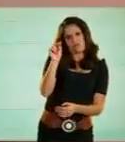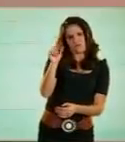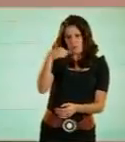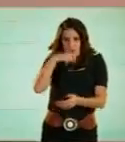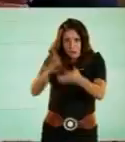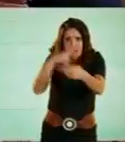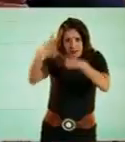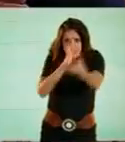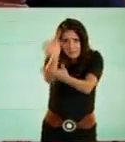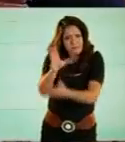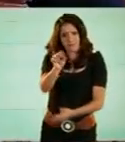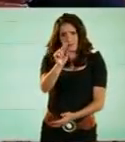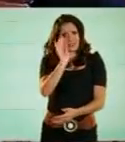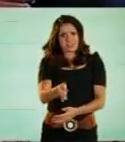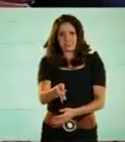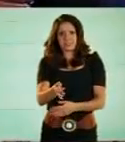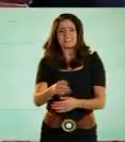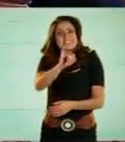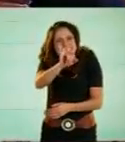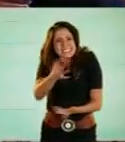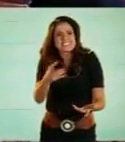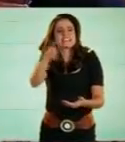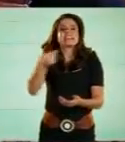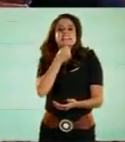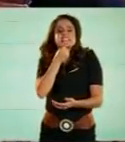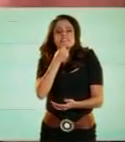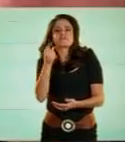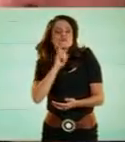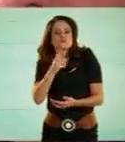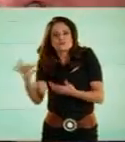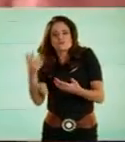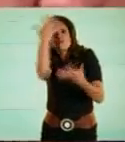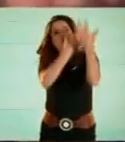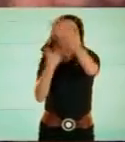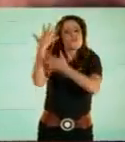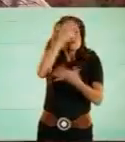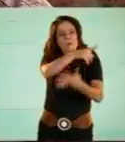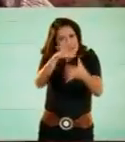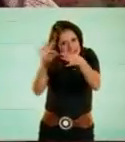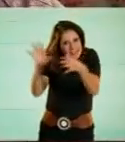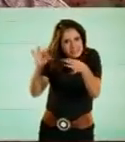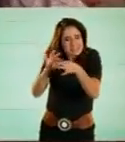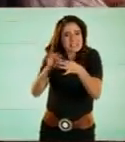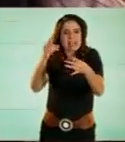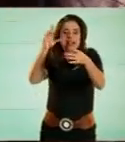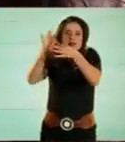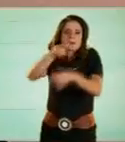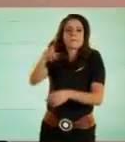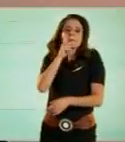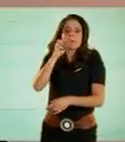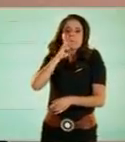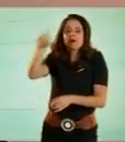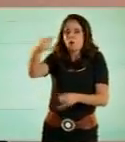No, yo no regreso ahí nunca. Ándale. Mira, los niños se quedaron un poco confundidos. Además, creo que vale la pena decirle a los padres que